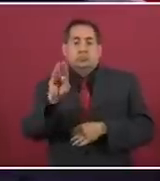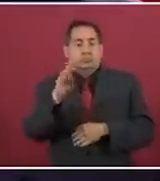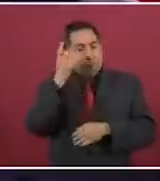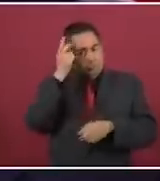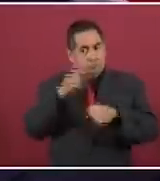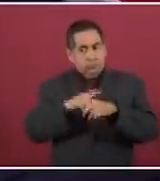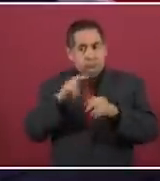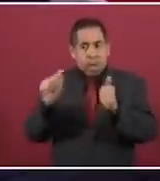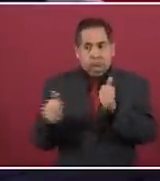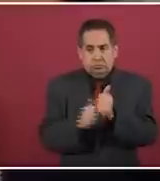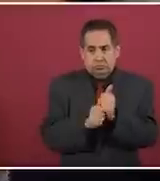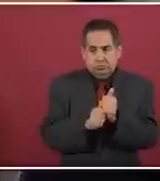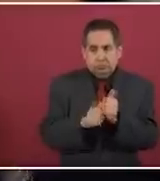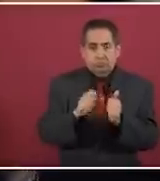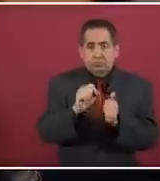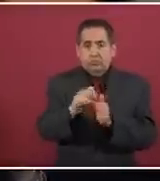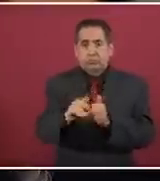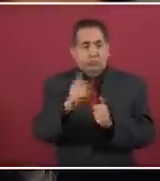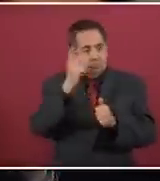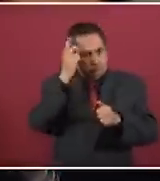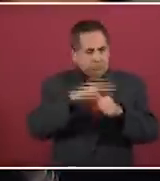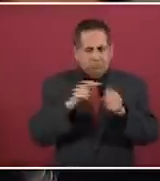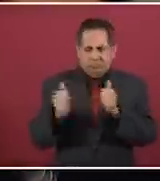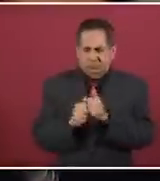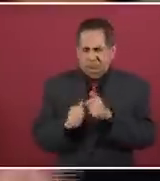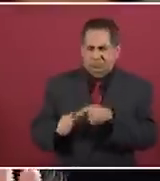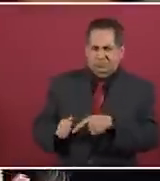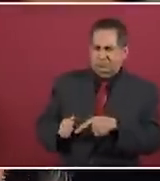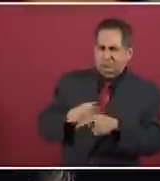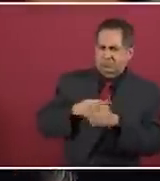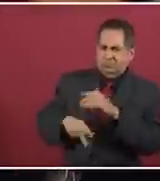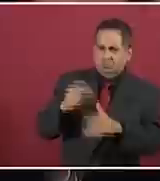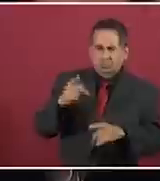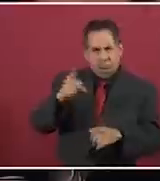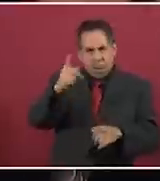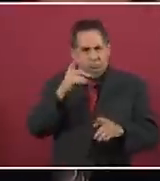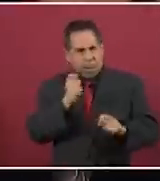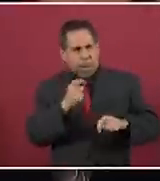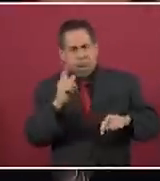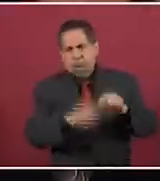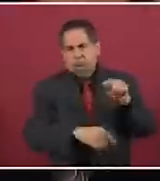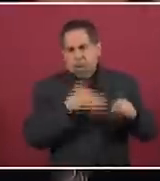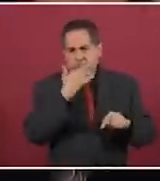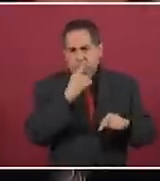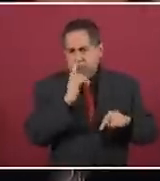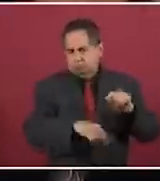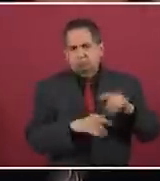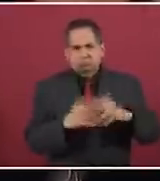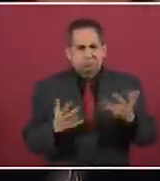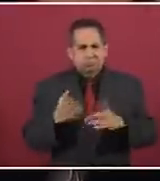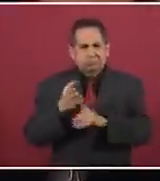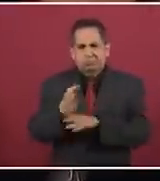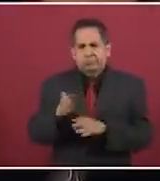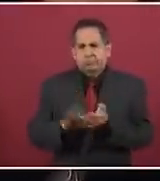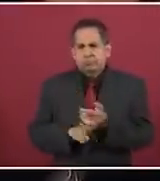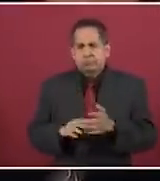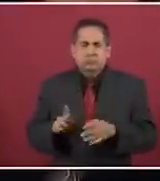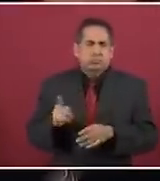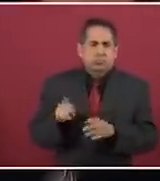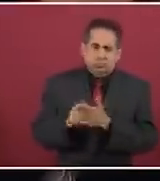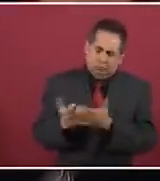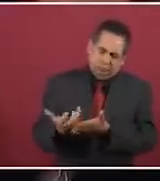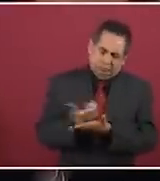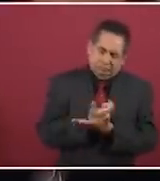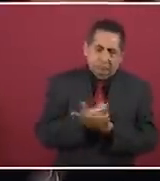adjuntos a áreas que no deberían de existir. Lo digo si usted está combatiendo la corrupción en ese sentido, que con sueldos muy altos.